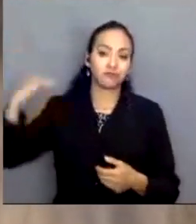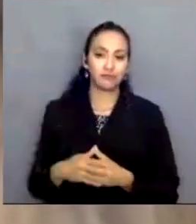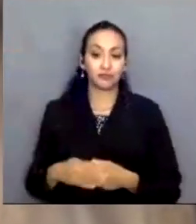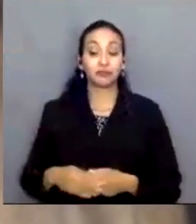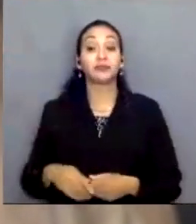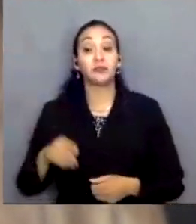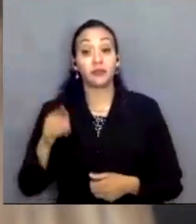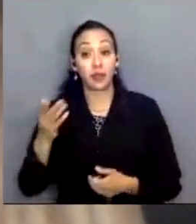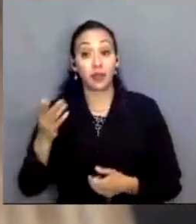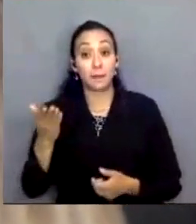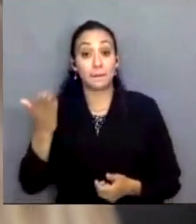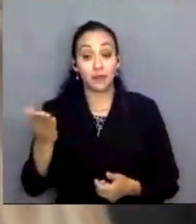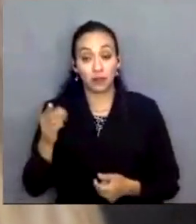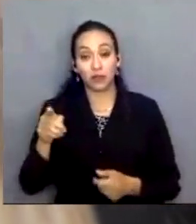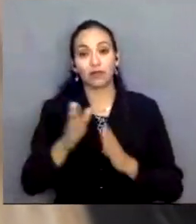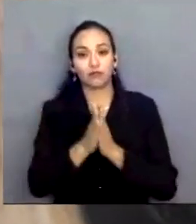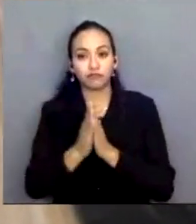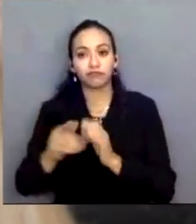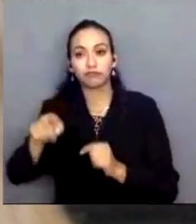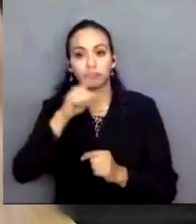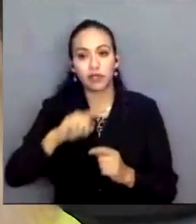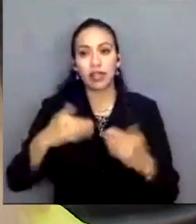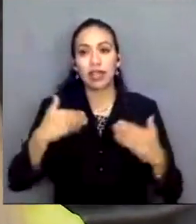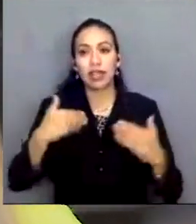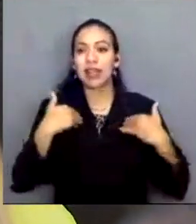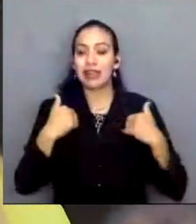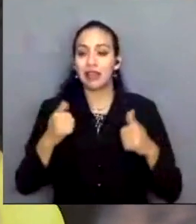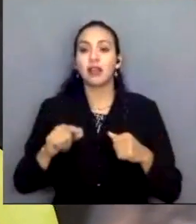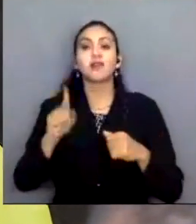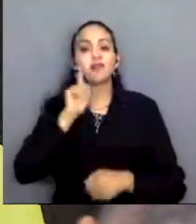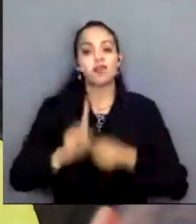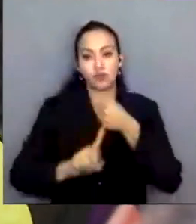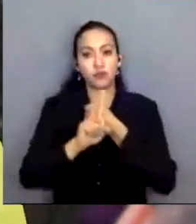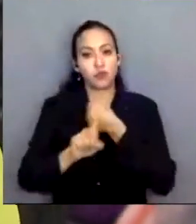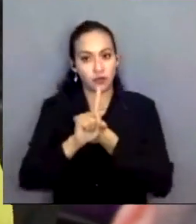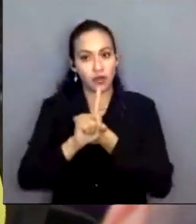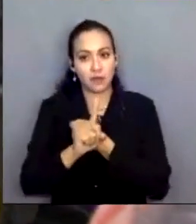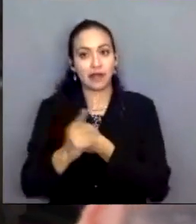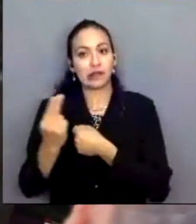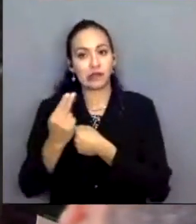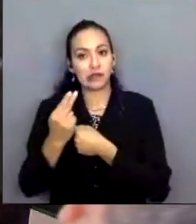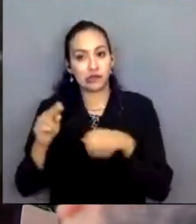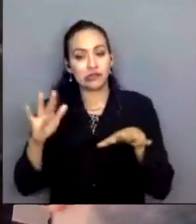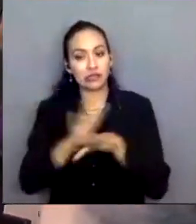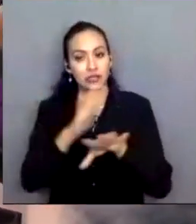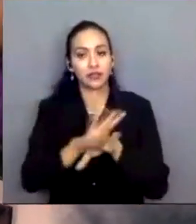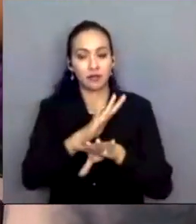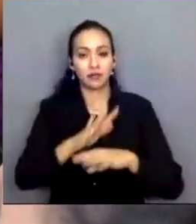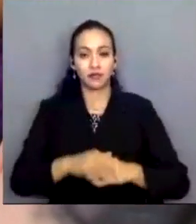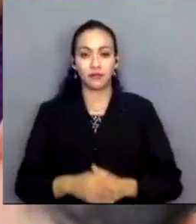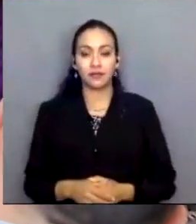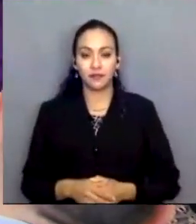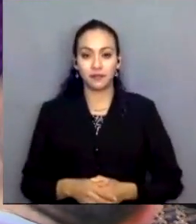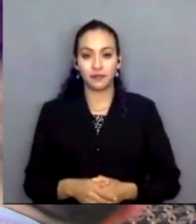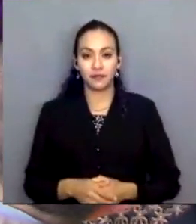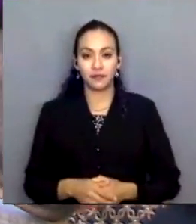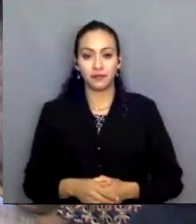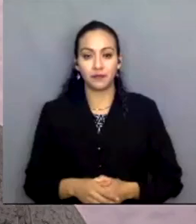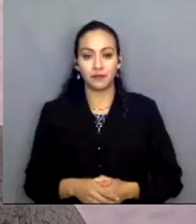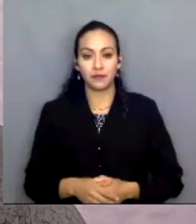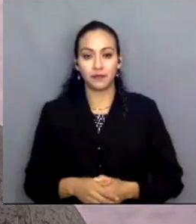llamó a adquirir conciencia de la diversidad de las problemáticas de las mujeres y de la necesidad de lograr cambios